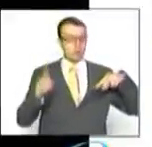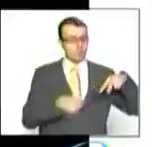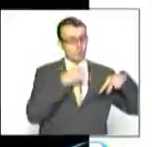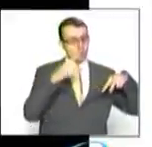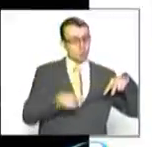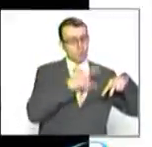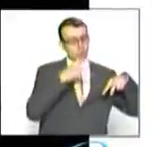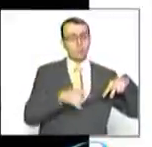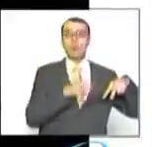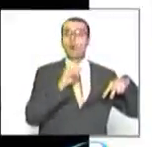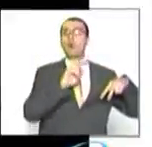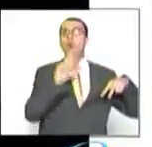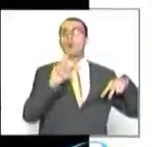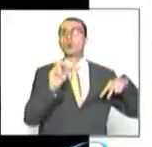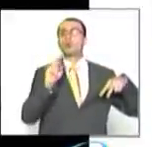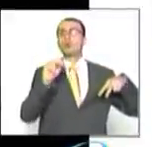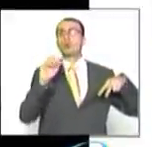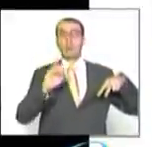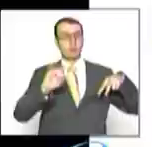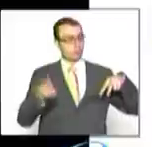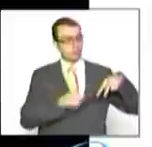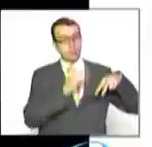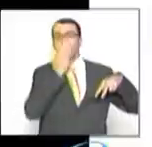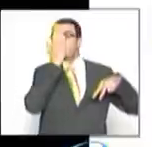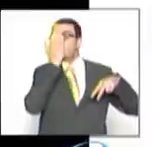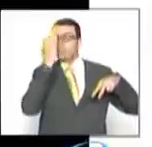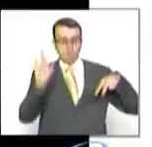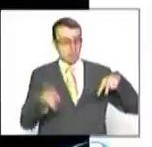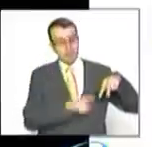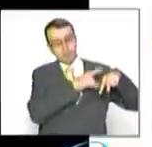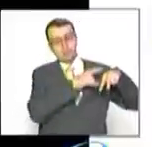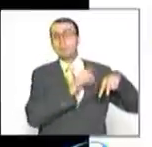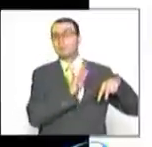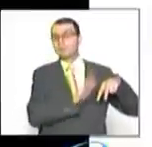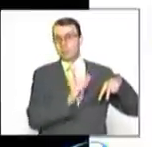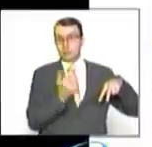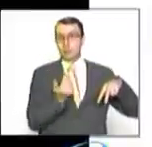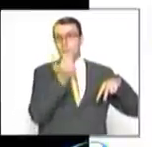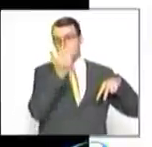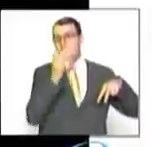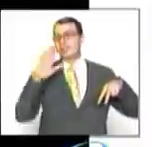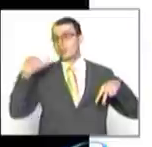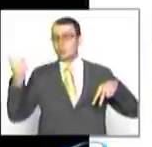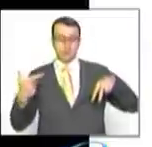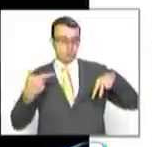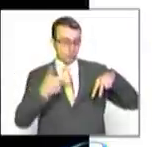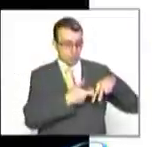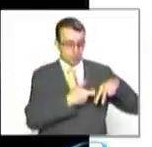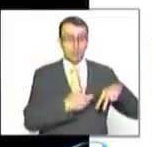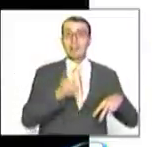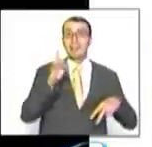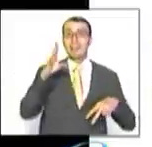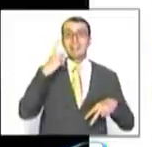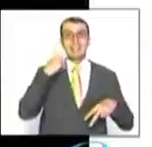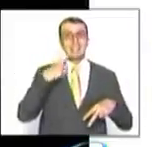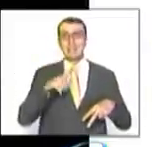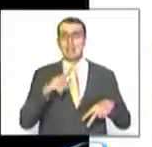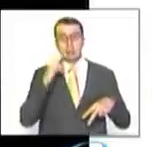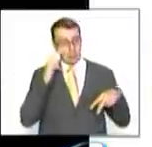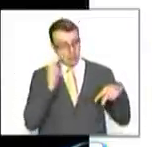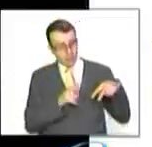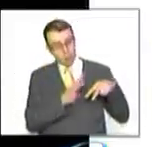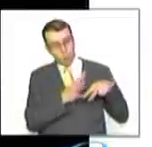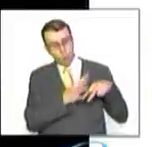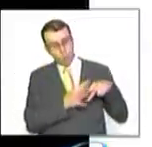uno el riego del plasma rico en plaquetas ozonificado. Y en 15 días ve uno